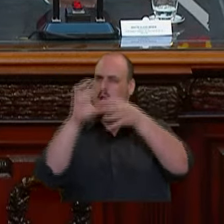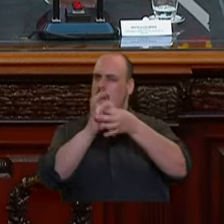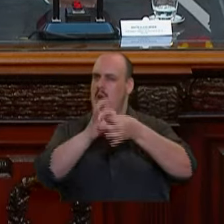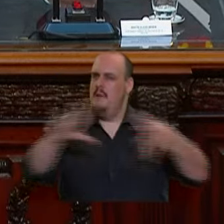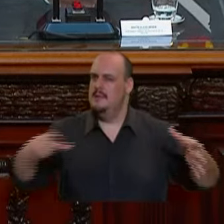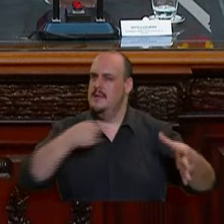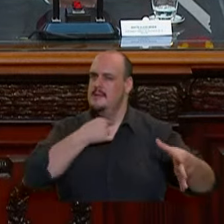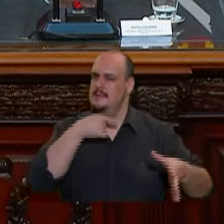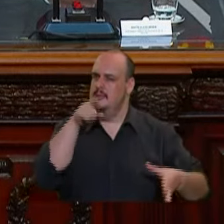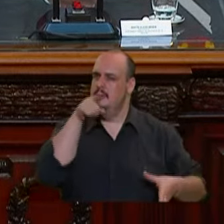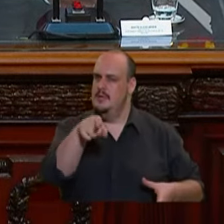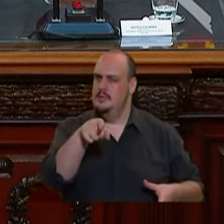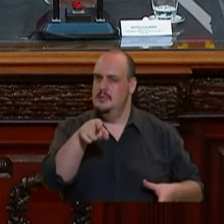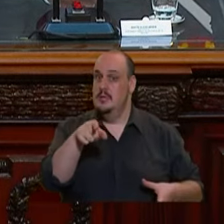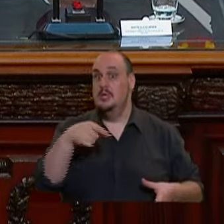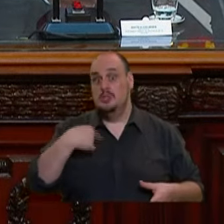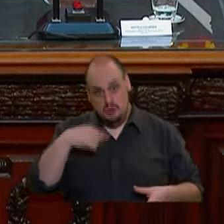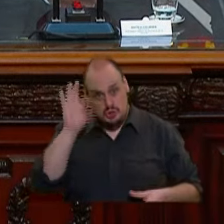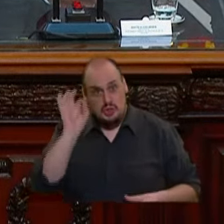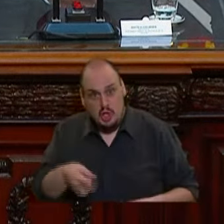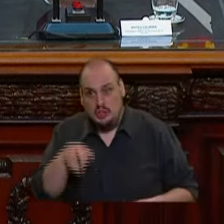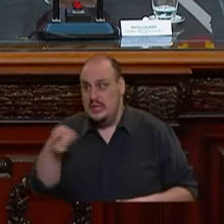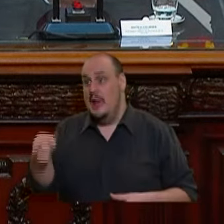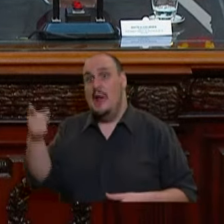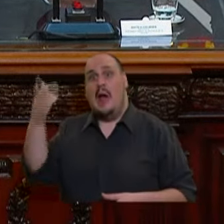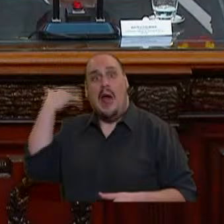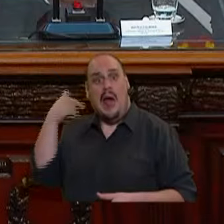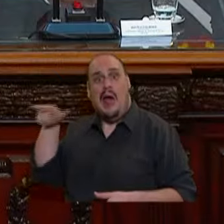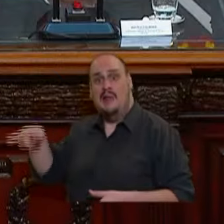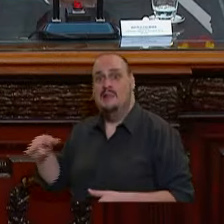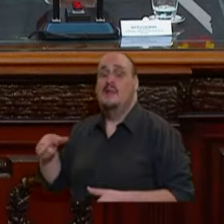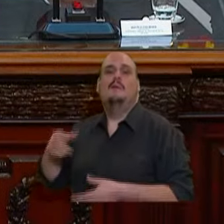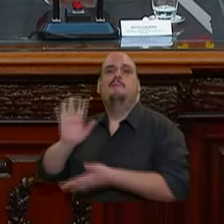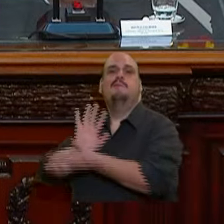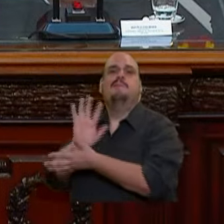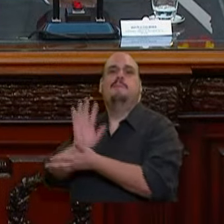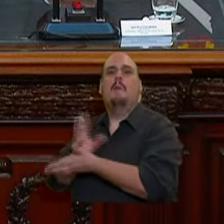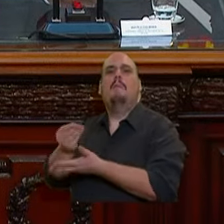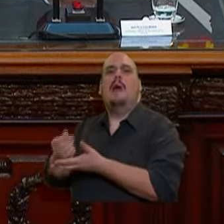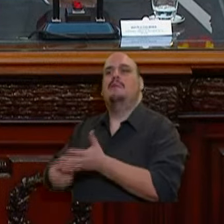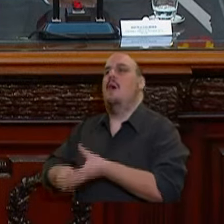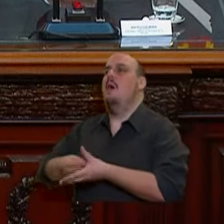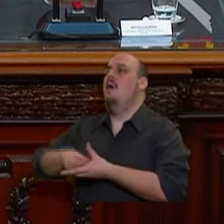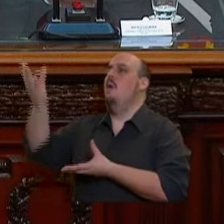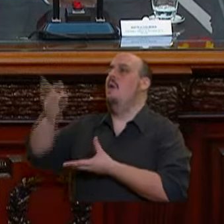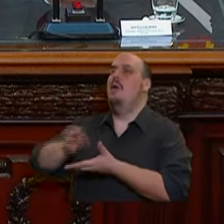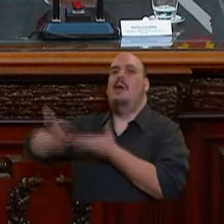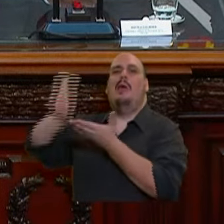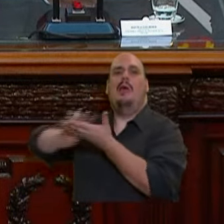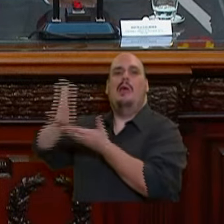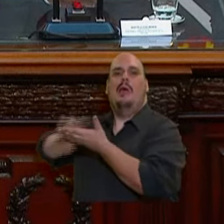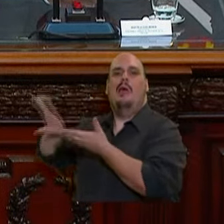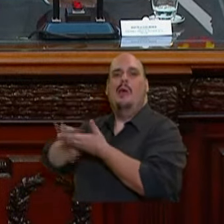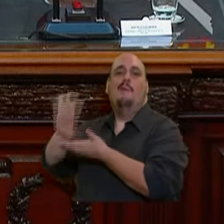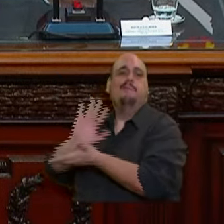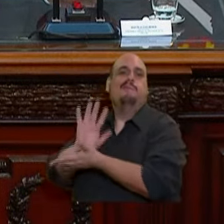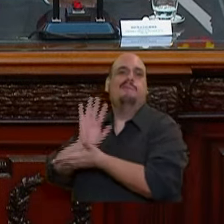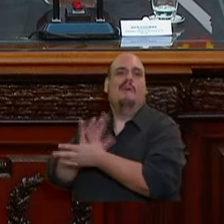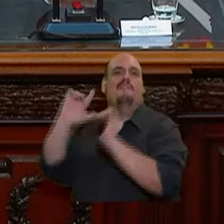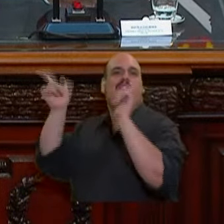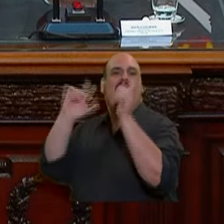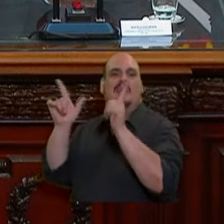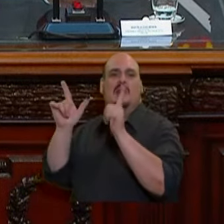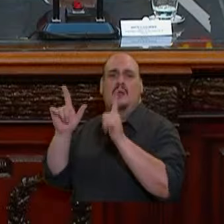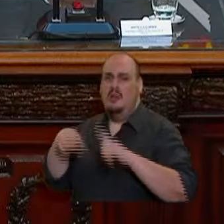de que íbamos a tener que pagar los costos de la fiesta obscena que muchos de ustedes realizaron. Porque lo que nos mueve a nosotros no es el poder por el